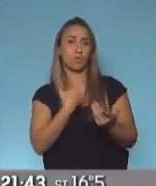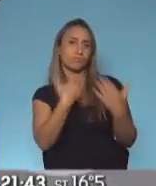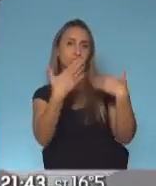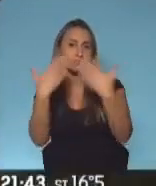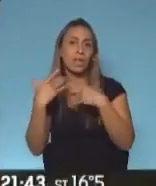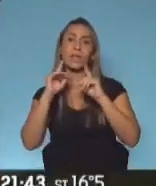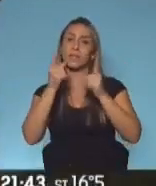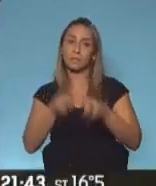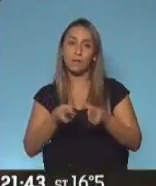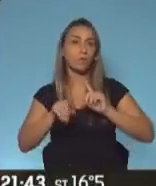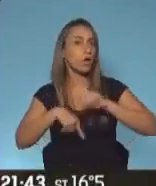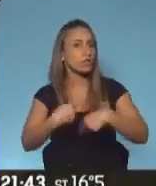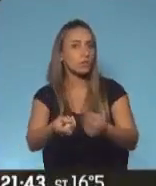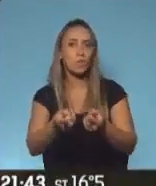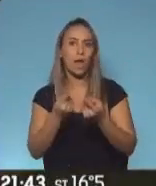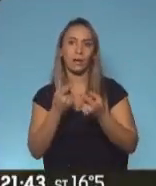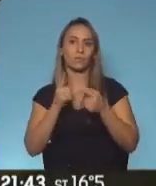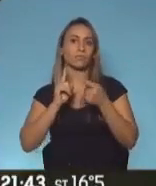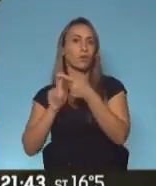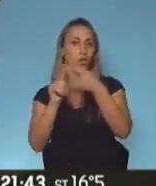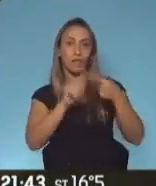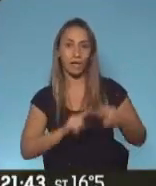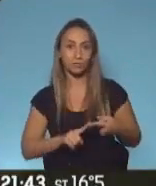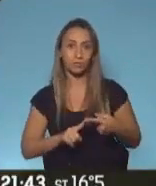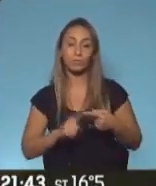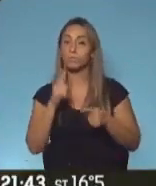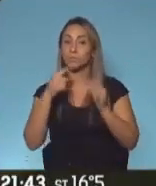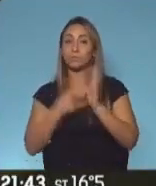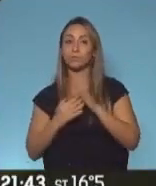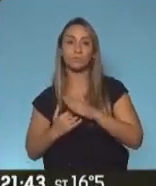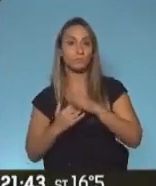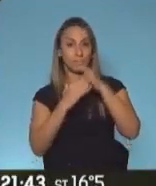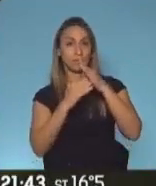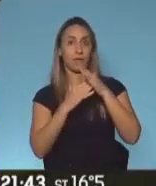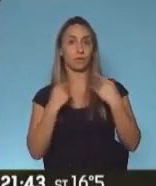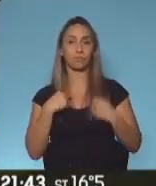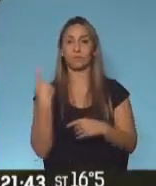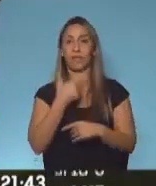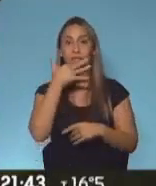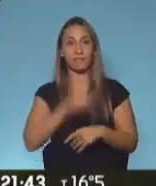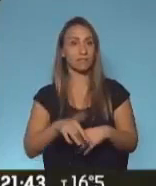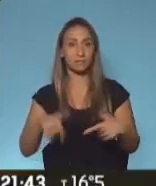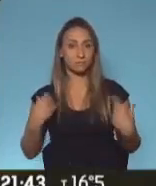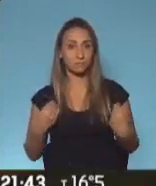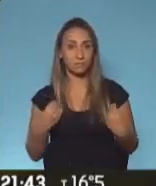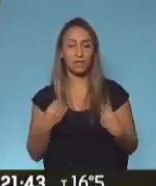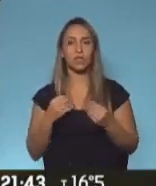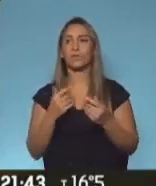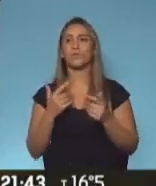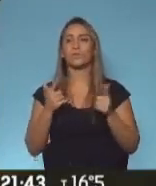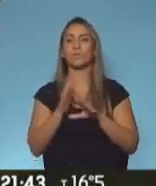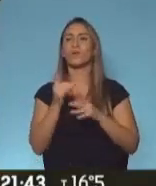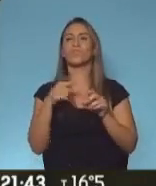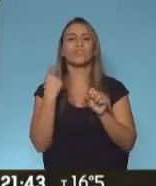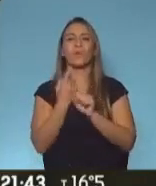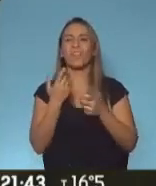mantener el diálogo político, porque hay un tema que es central y que tenemos que entender, que es que no hay lugar para la grieta